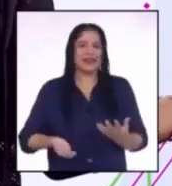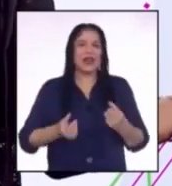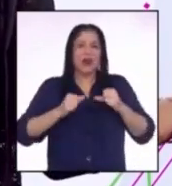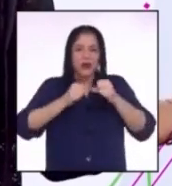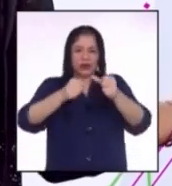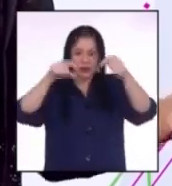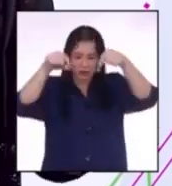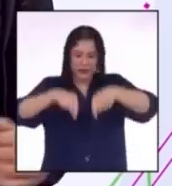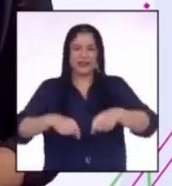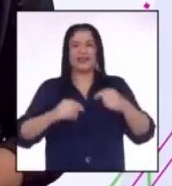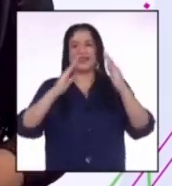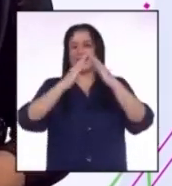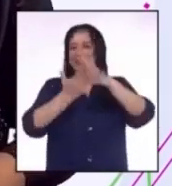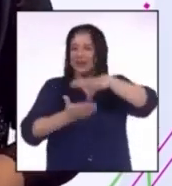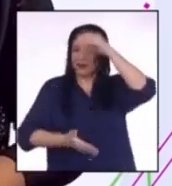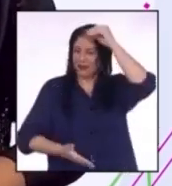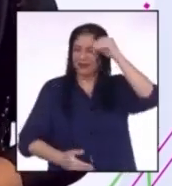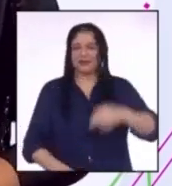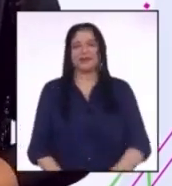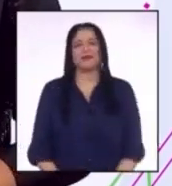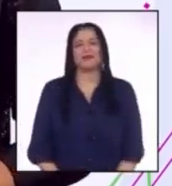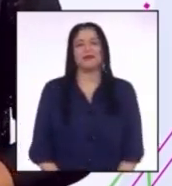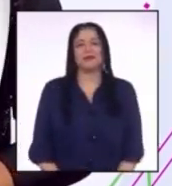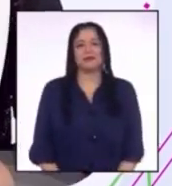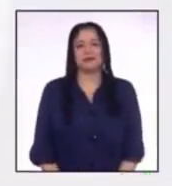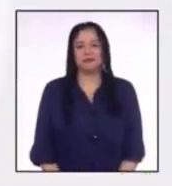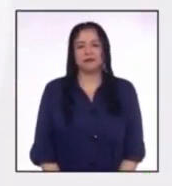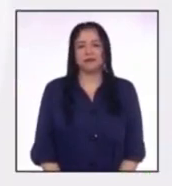más el aprendo en casa